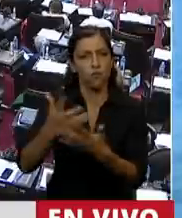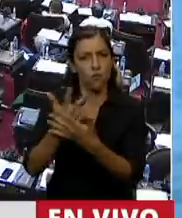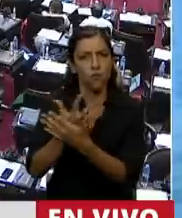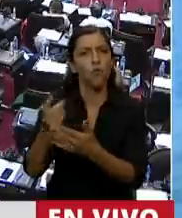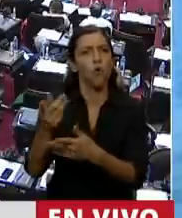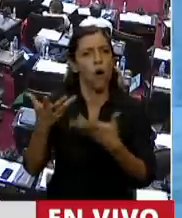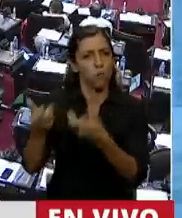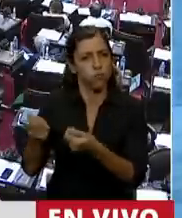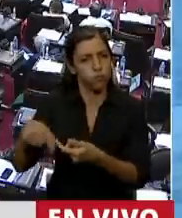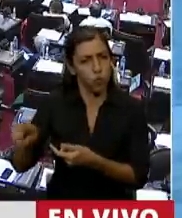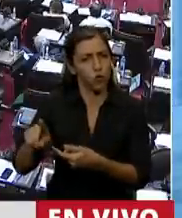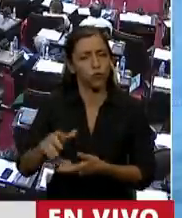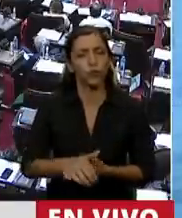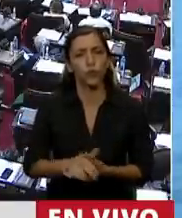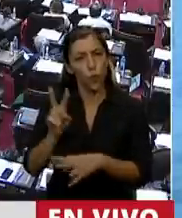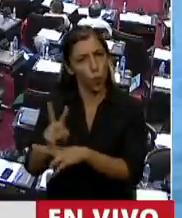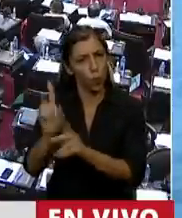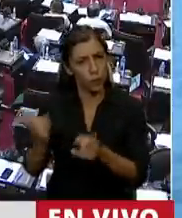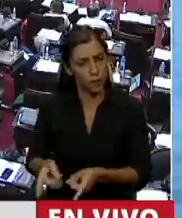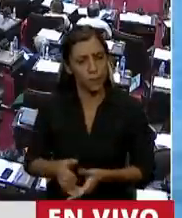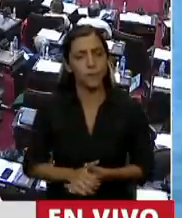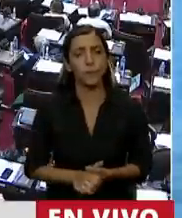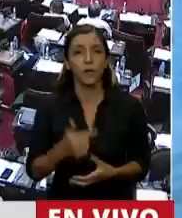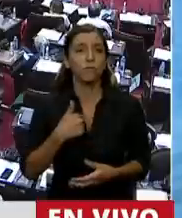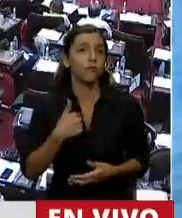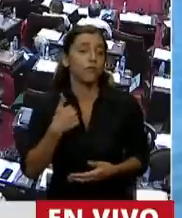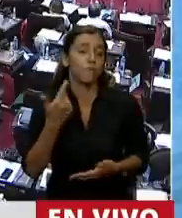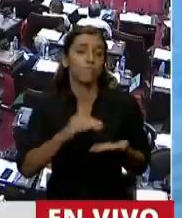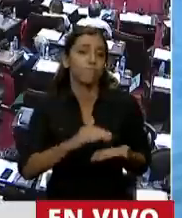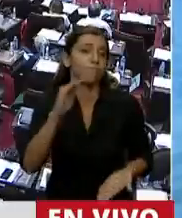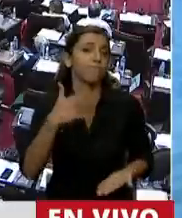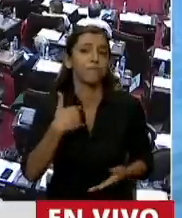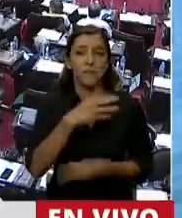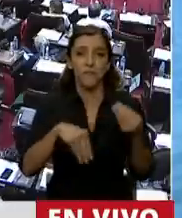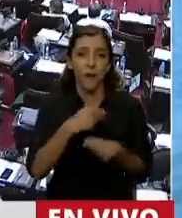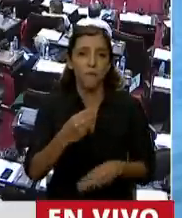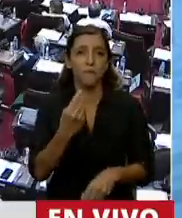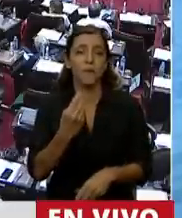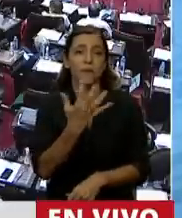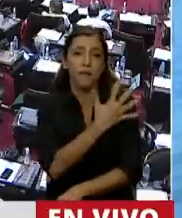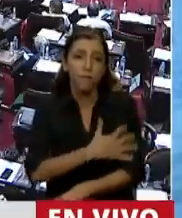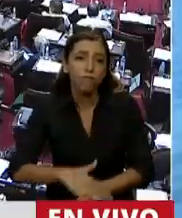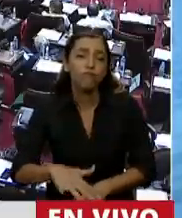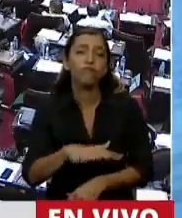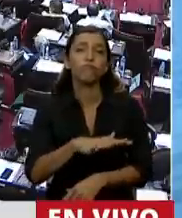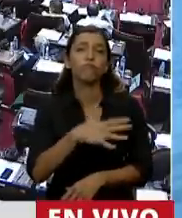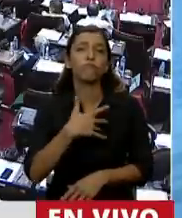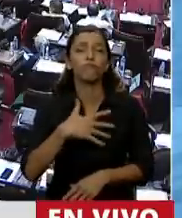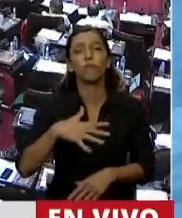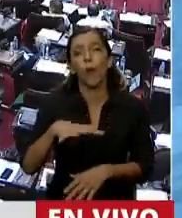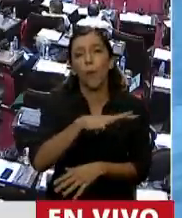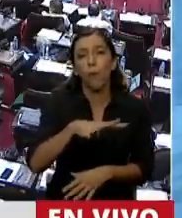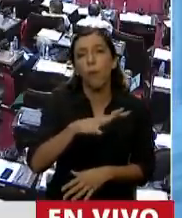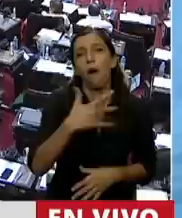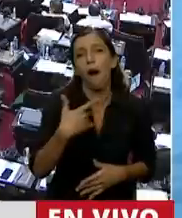de una familia humilde y vivir en uno de los barrios más pobres de mi provincia, desde muy chica